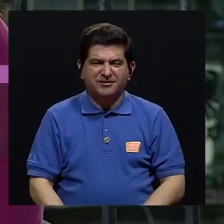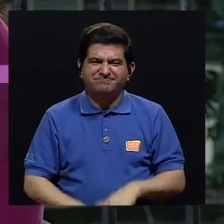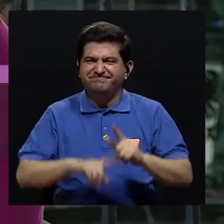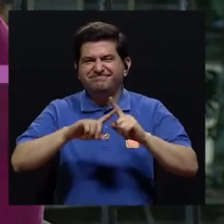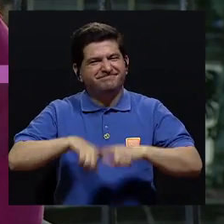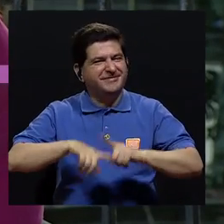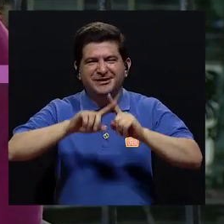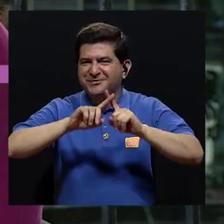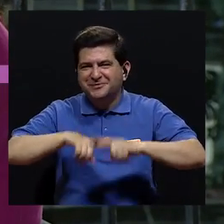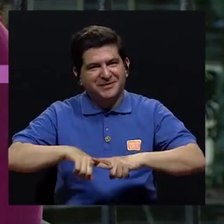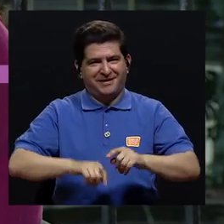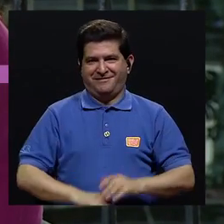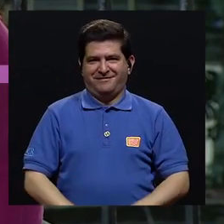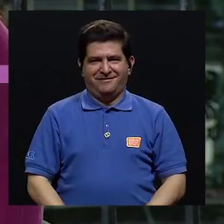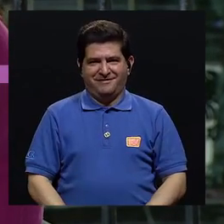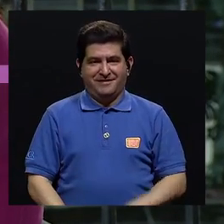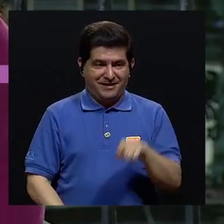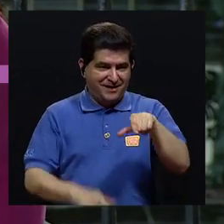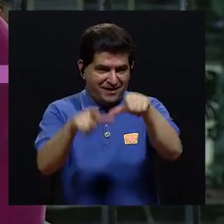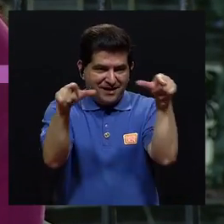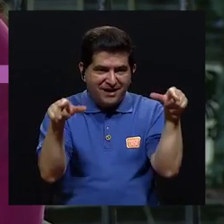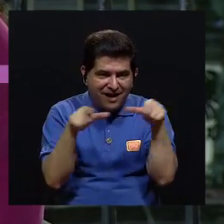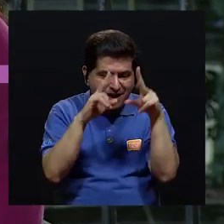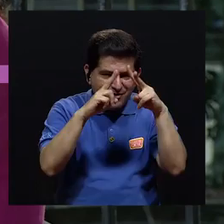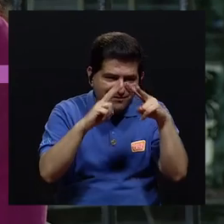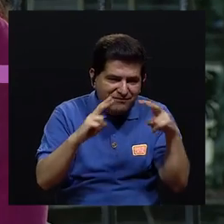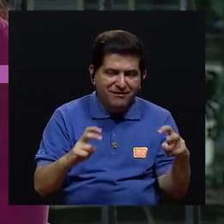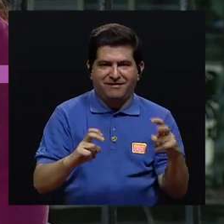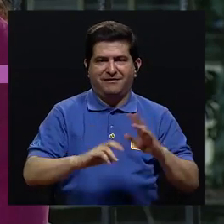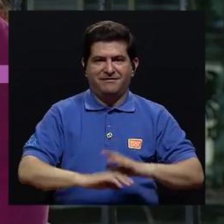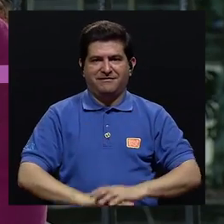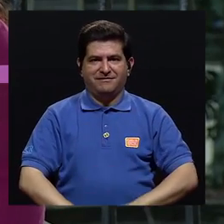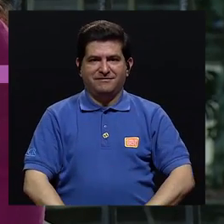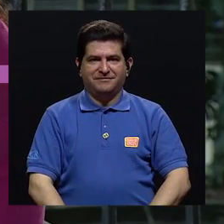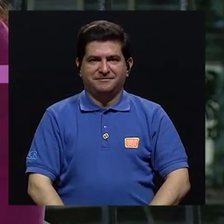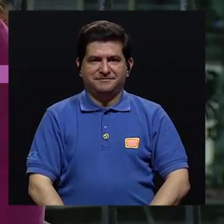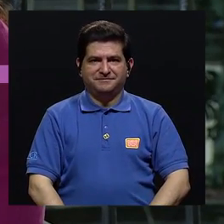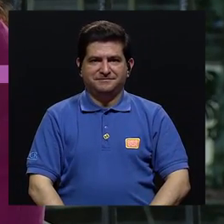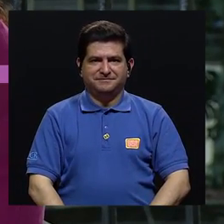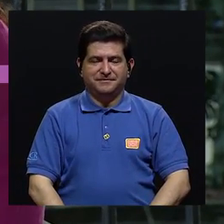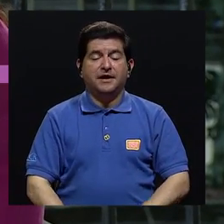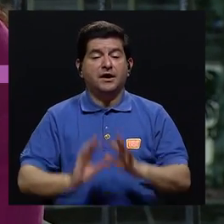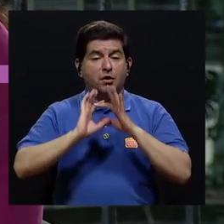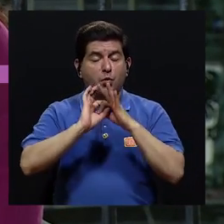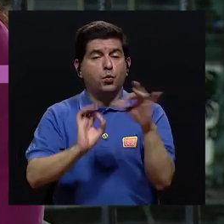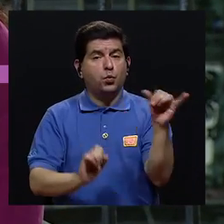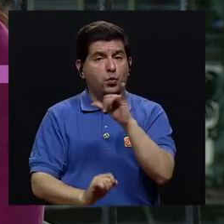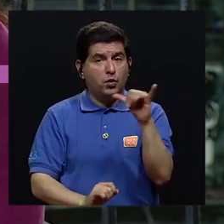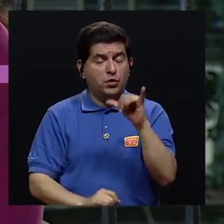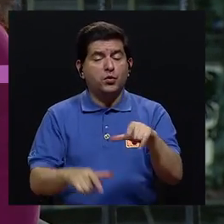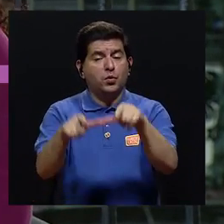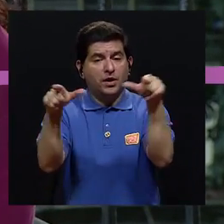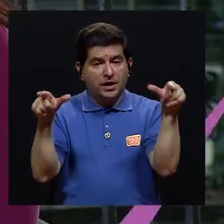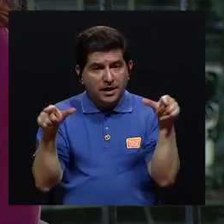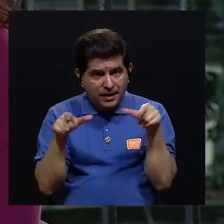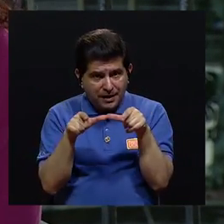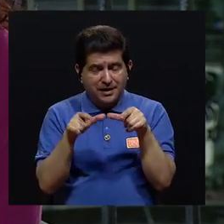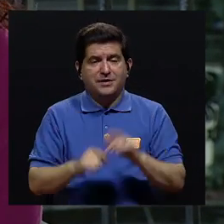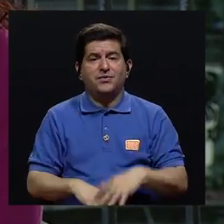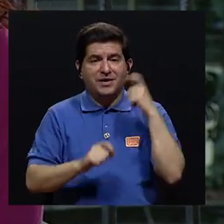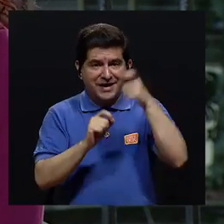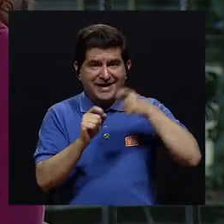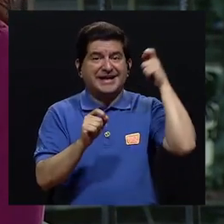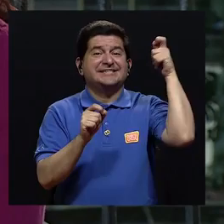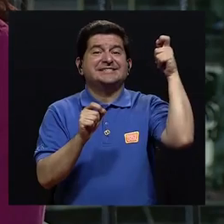eso es muy relativo de acuerdo al sitio que estemos analizando. Y va muy vinculado también al lugar donde